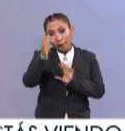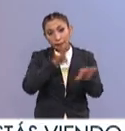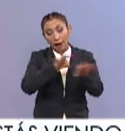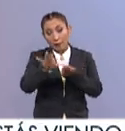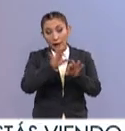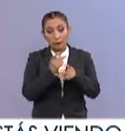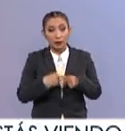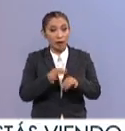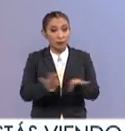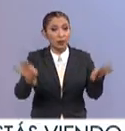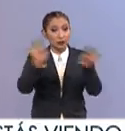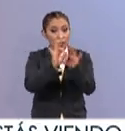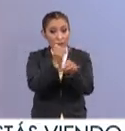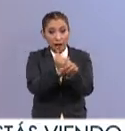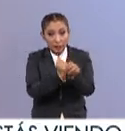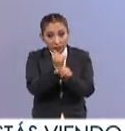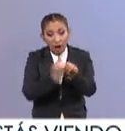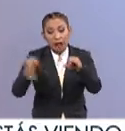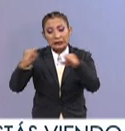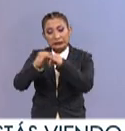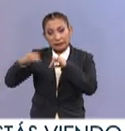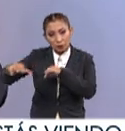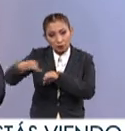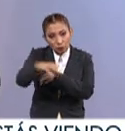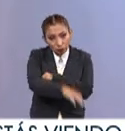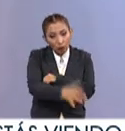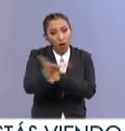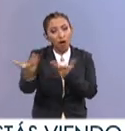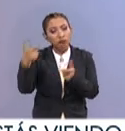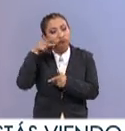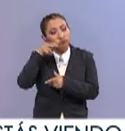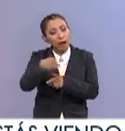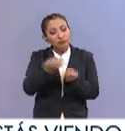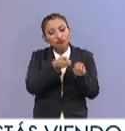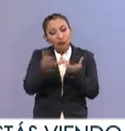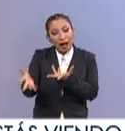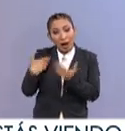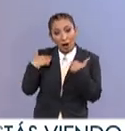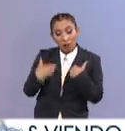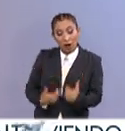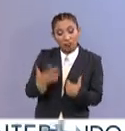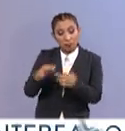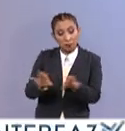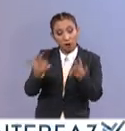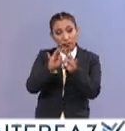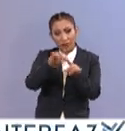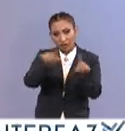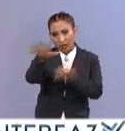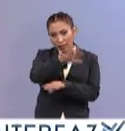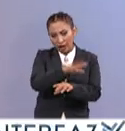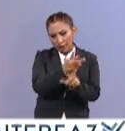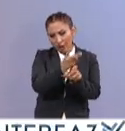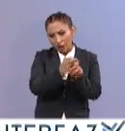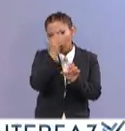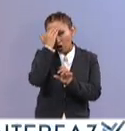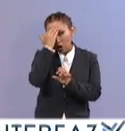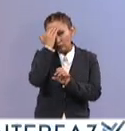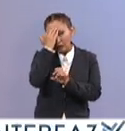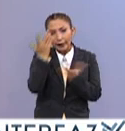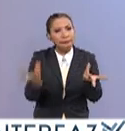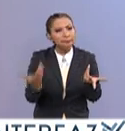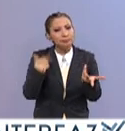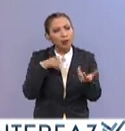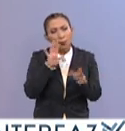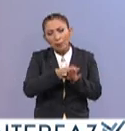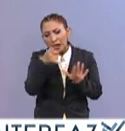trabajo de importantes investigadores, instituciones, descubrimientos y aportaciones a la humanidad en diferentes campos. Le invitamos a conocer